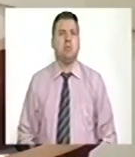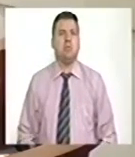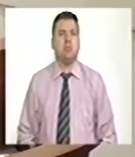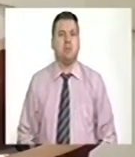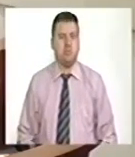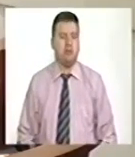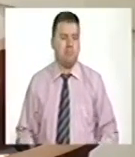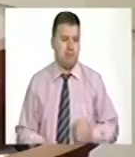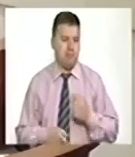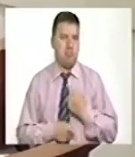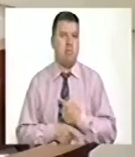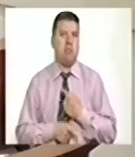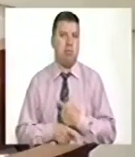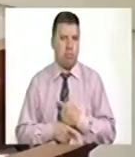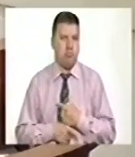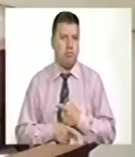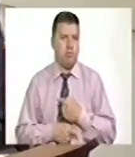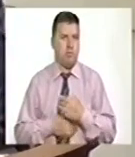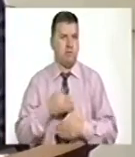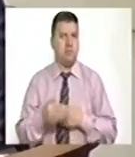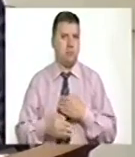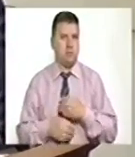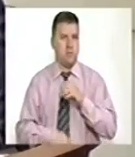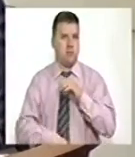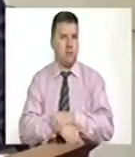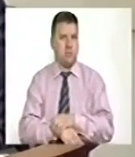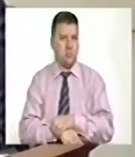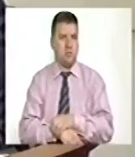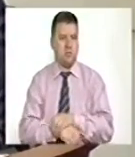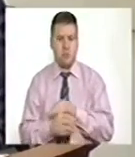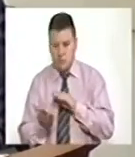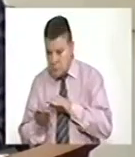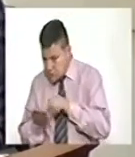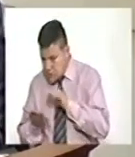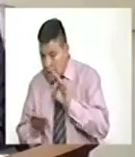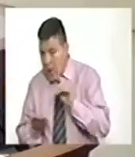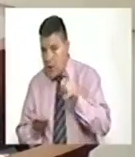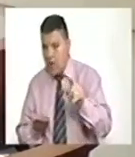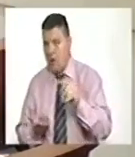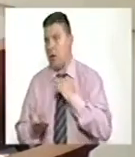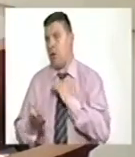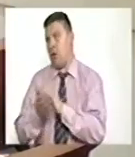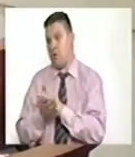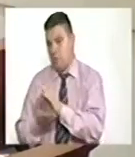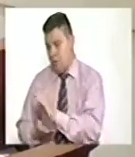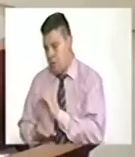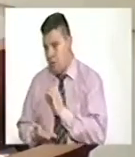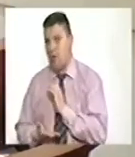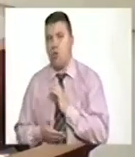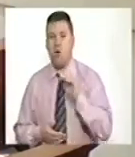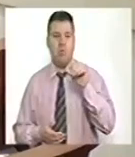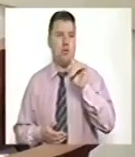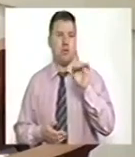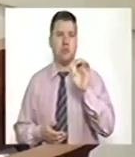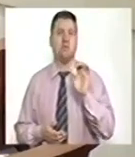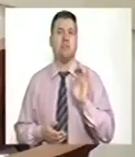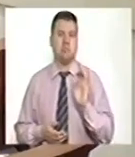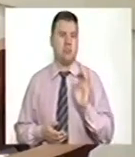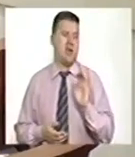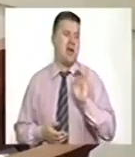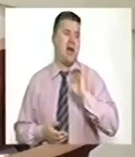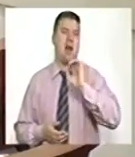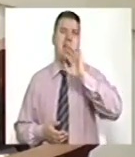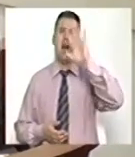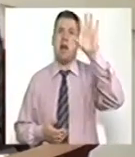que efectivamente se iba a proceder con la captura del senador Musa Besaile, pues era